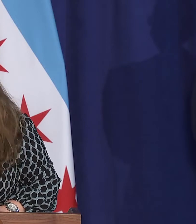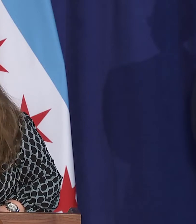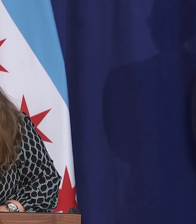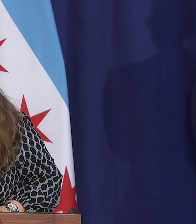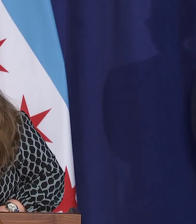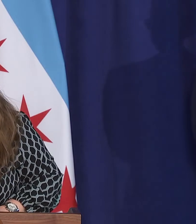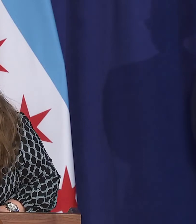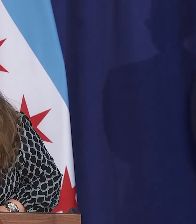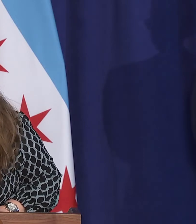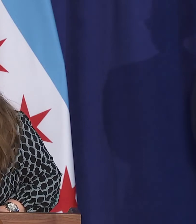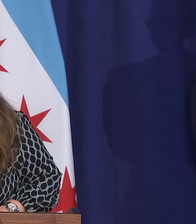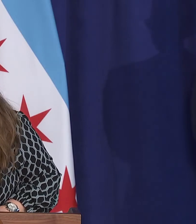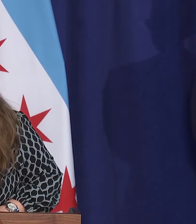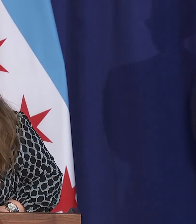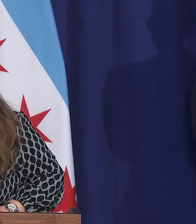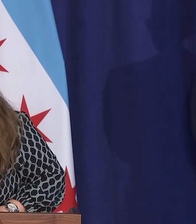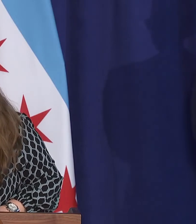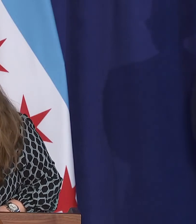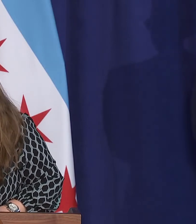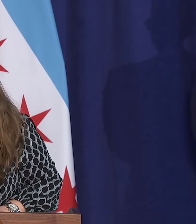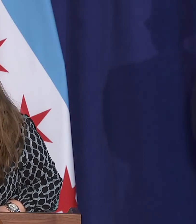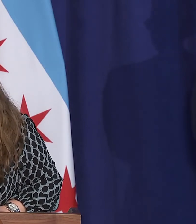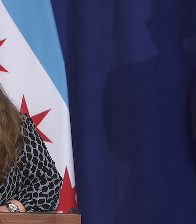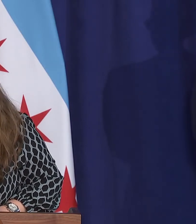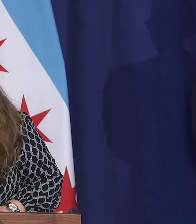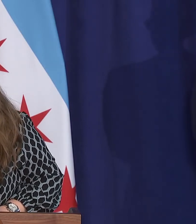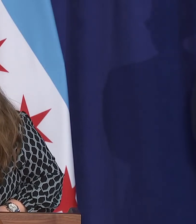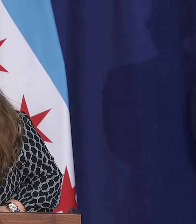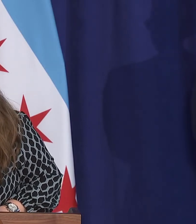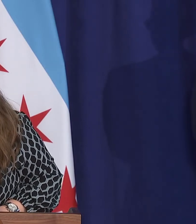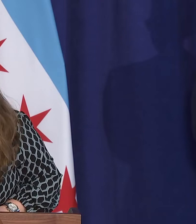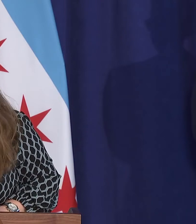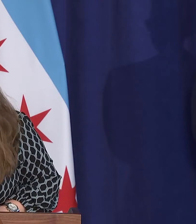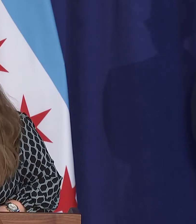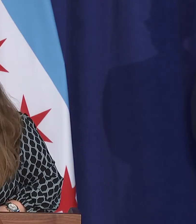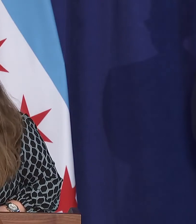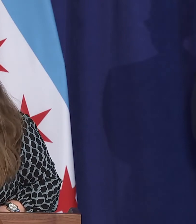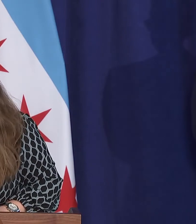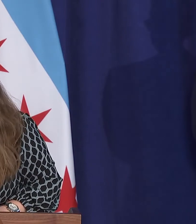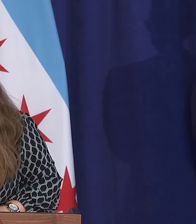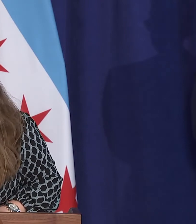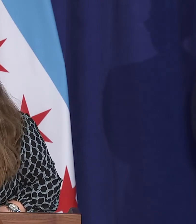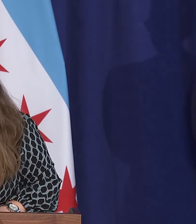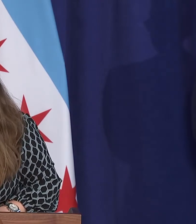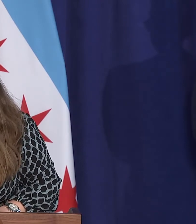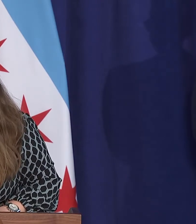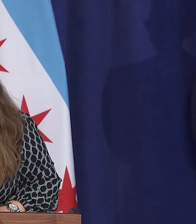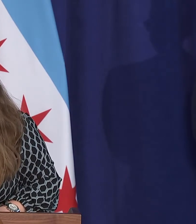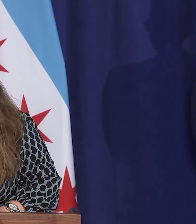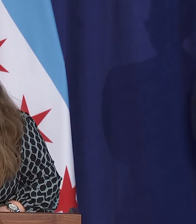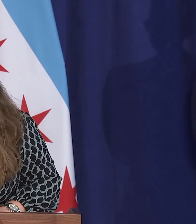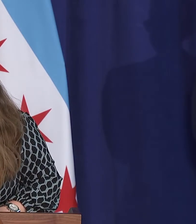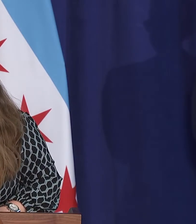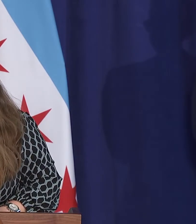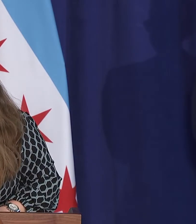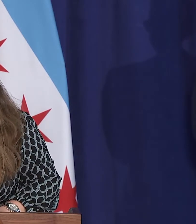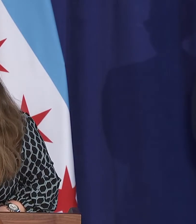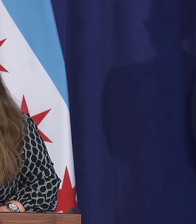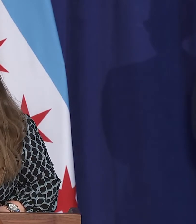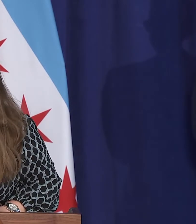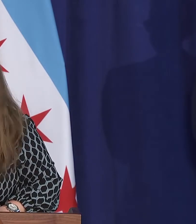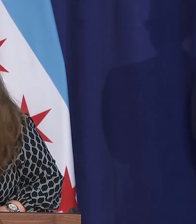alerta, practicando nuestras preventivas, las preventivas de mitigación del COVID-19, que significan